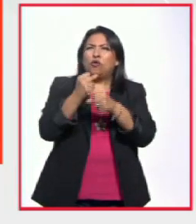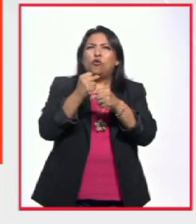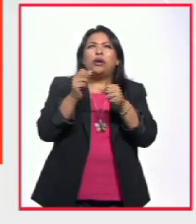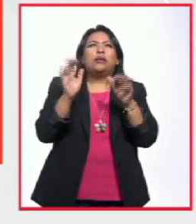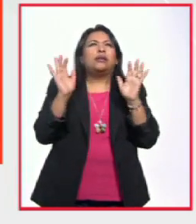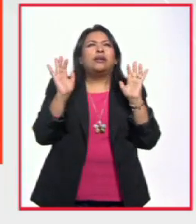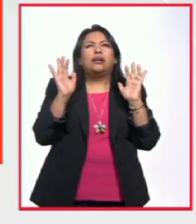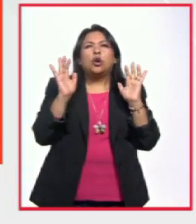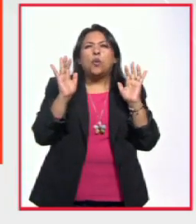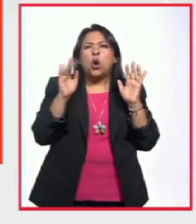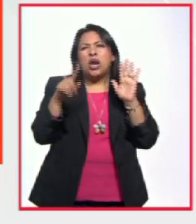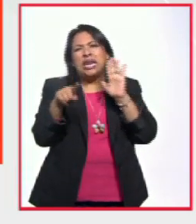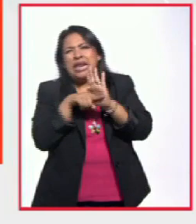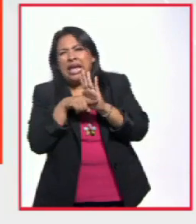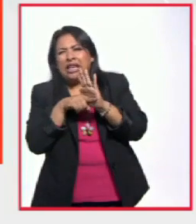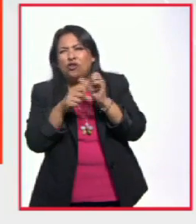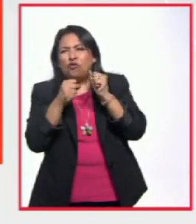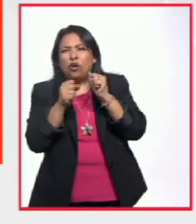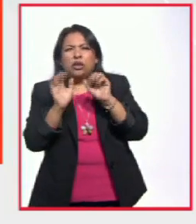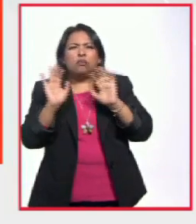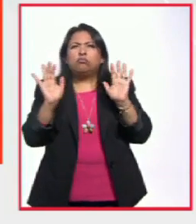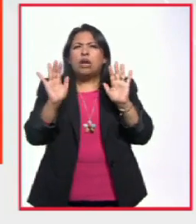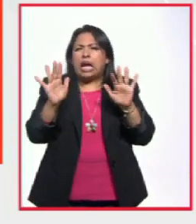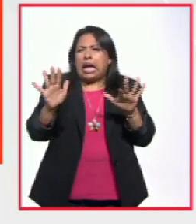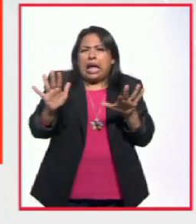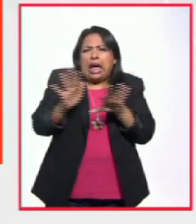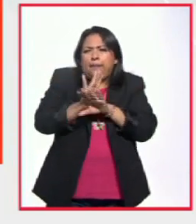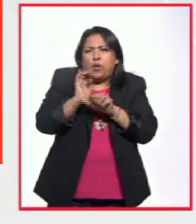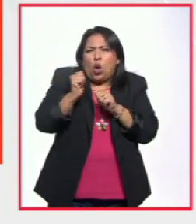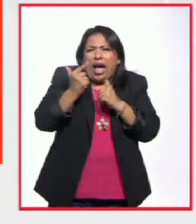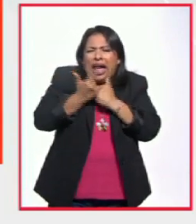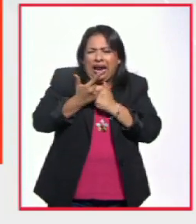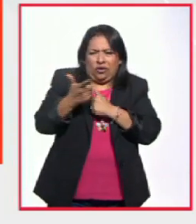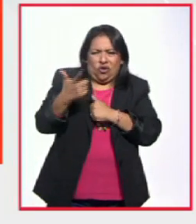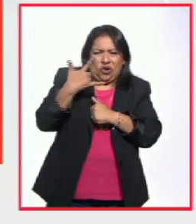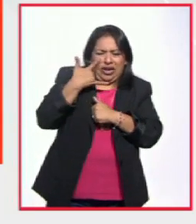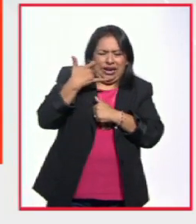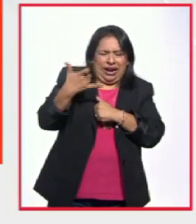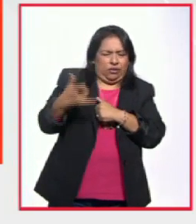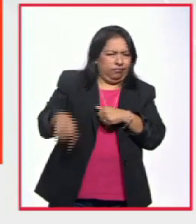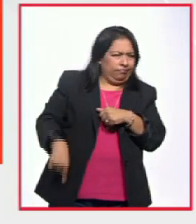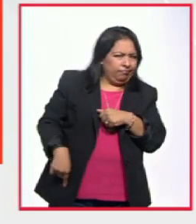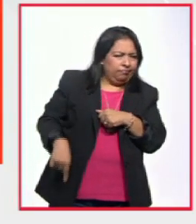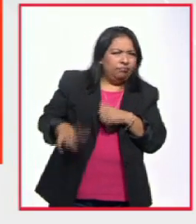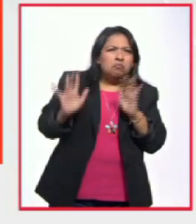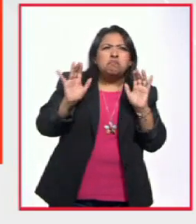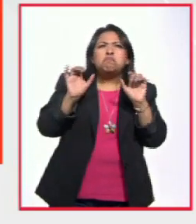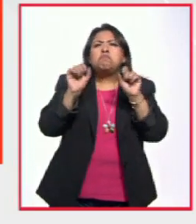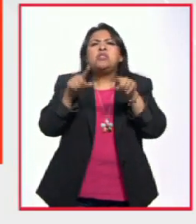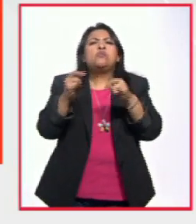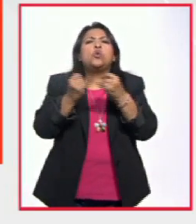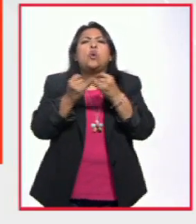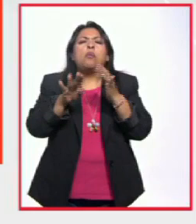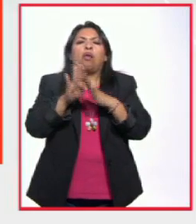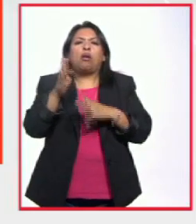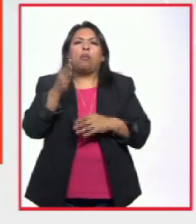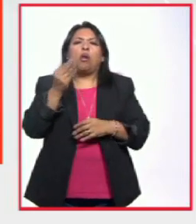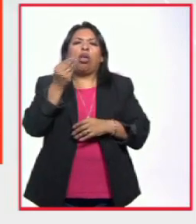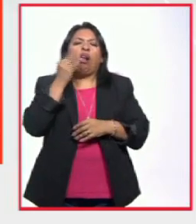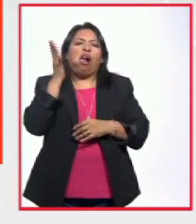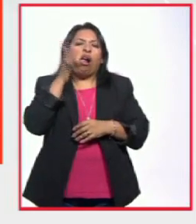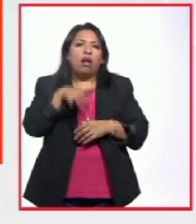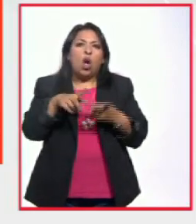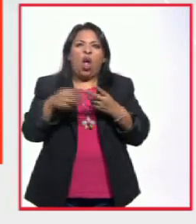ser muy negativo, sino simplemente un cambio que sea raro, ¿no? Exacto. Puede ser lo mismo dejar de comer,